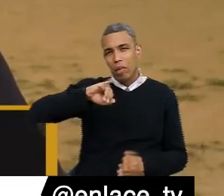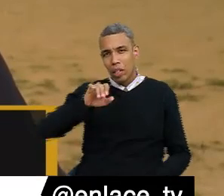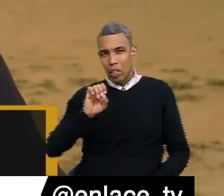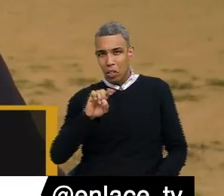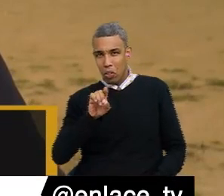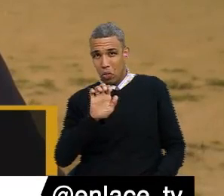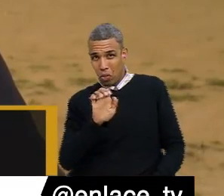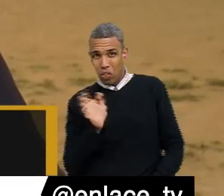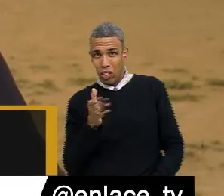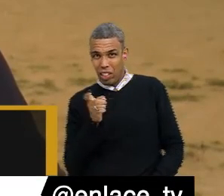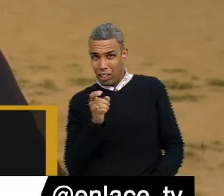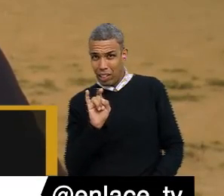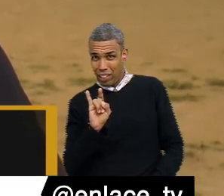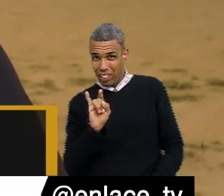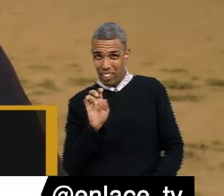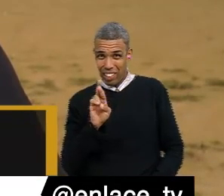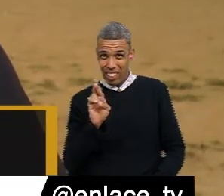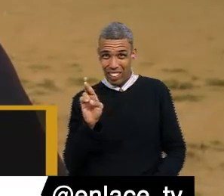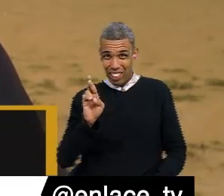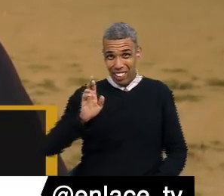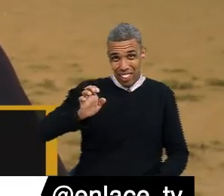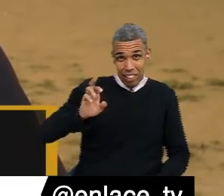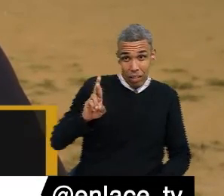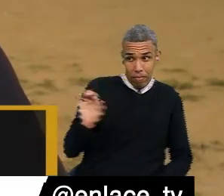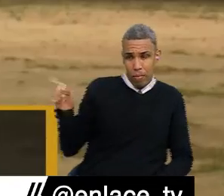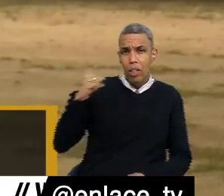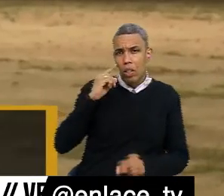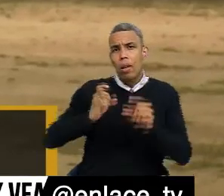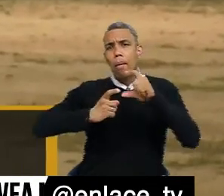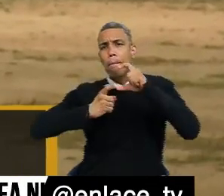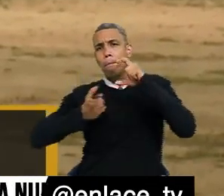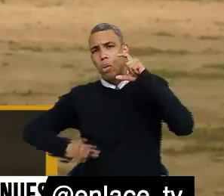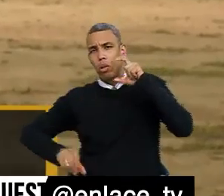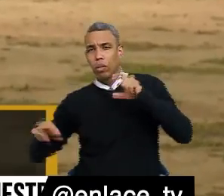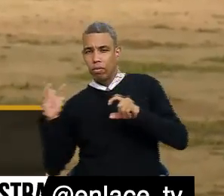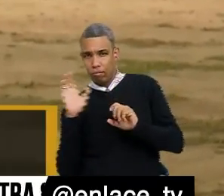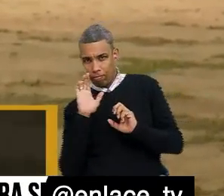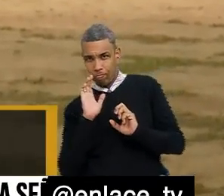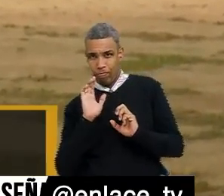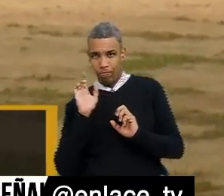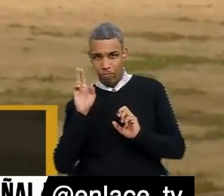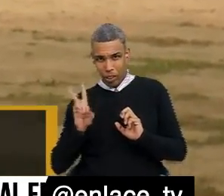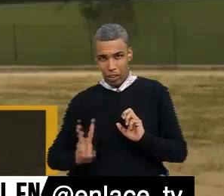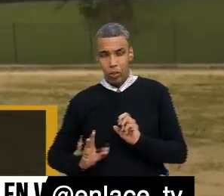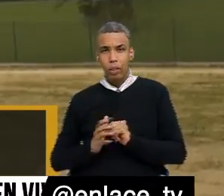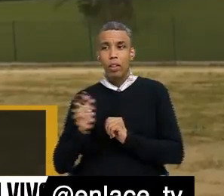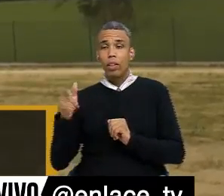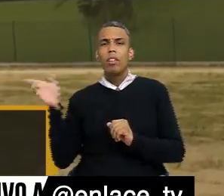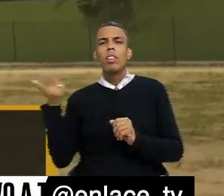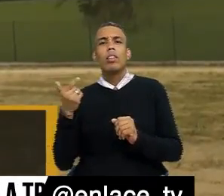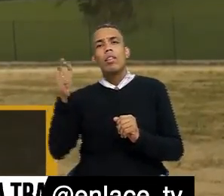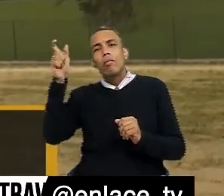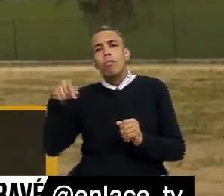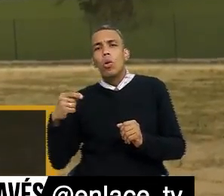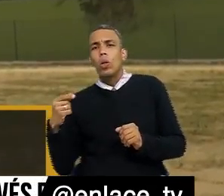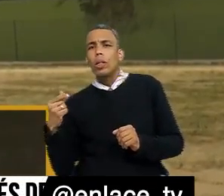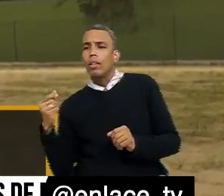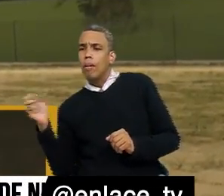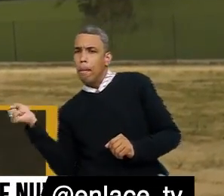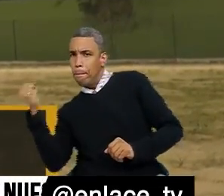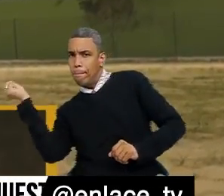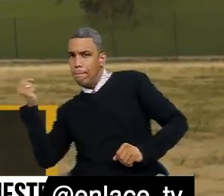pues el pitcher salta y le da completo el molinete al brazo. En bola